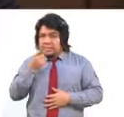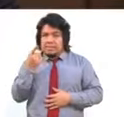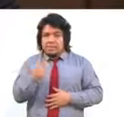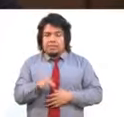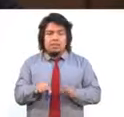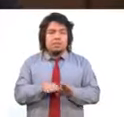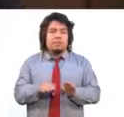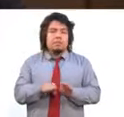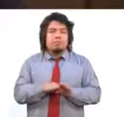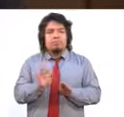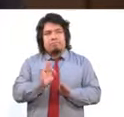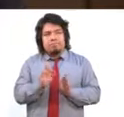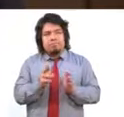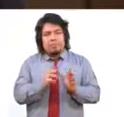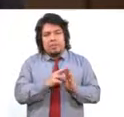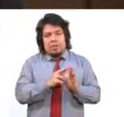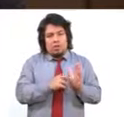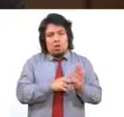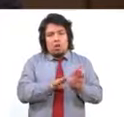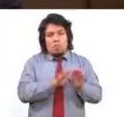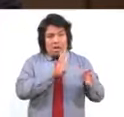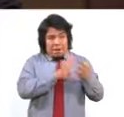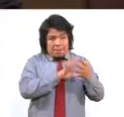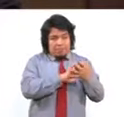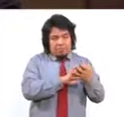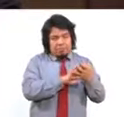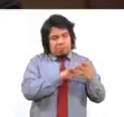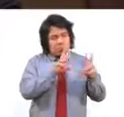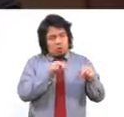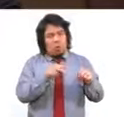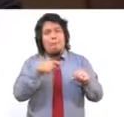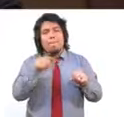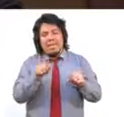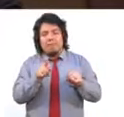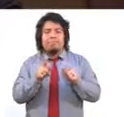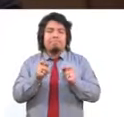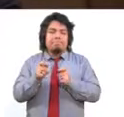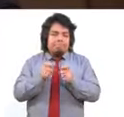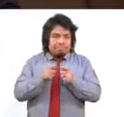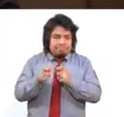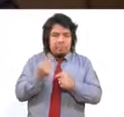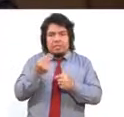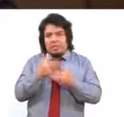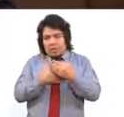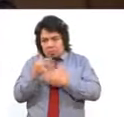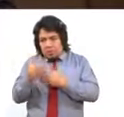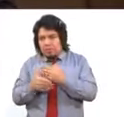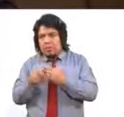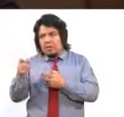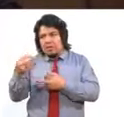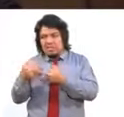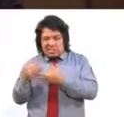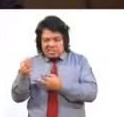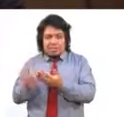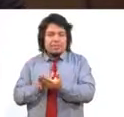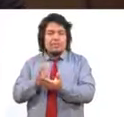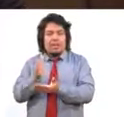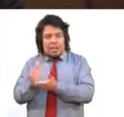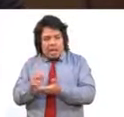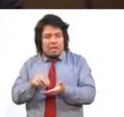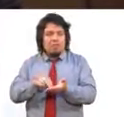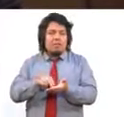medidas, que no es la prisión preventiva, pero que están sujetos a proceso y tienen que estar yendo a firmar, y que no se